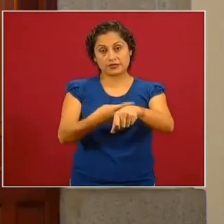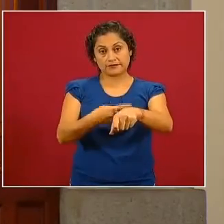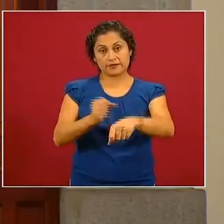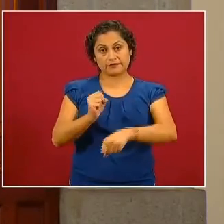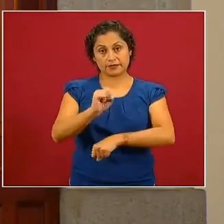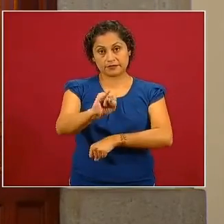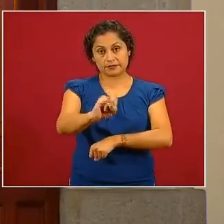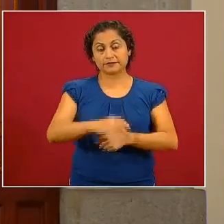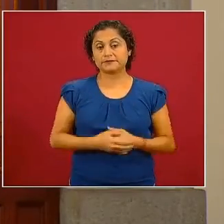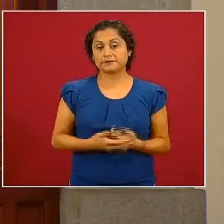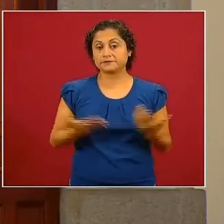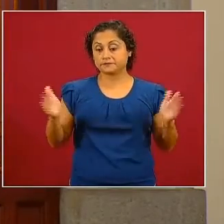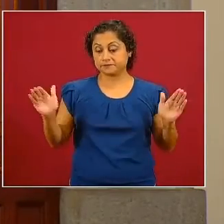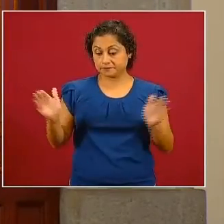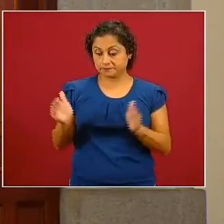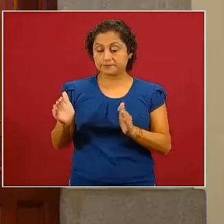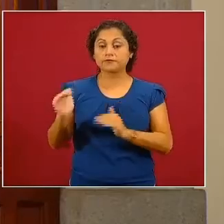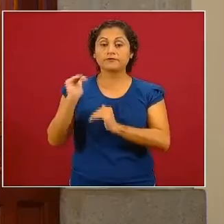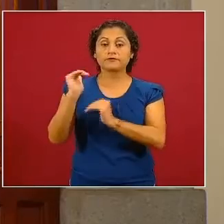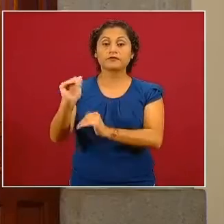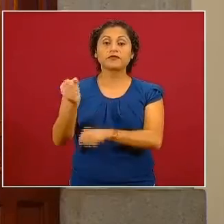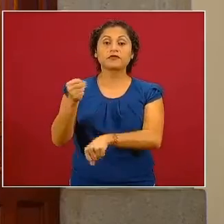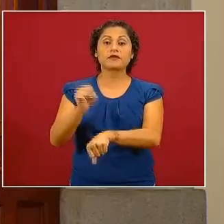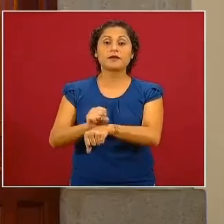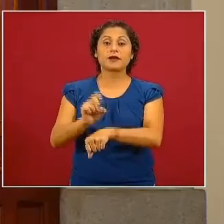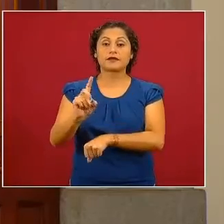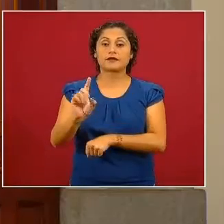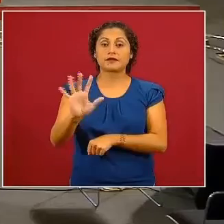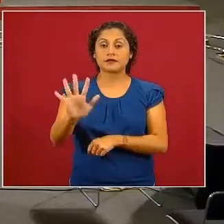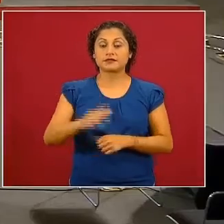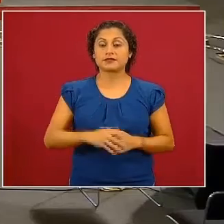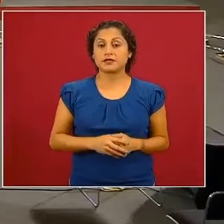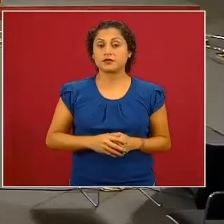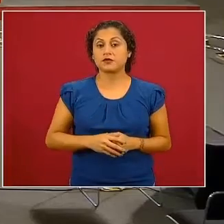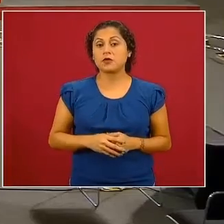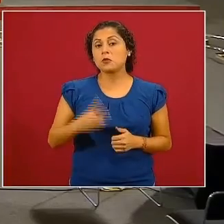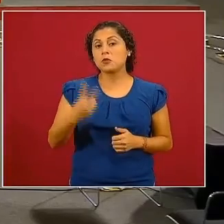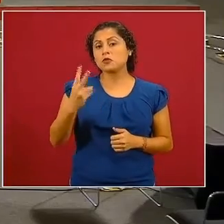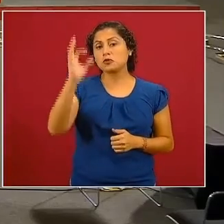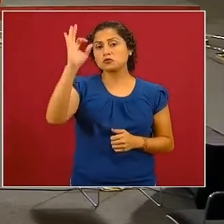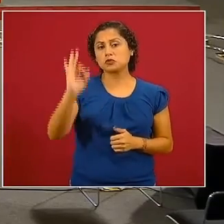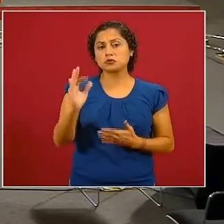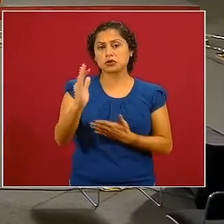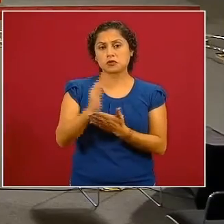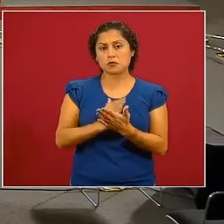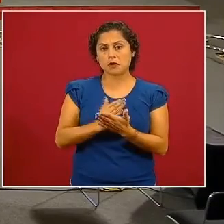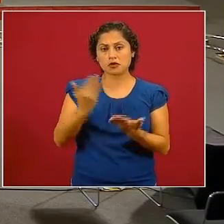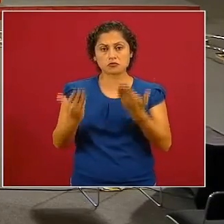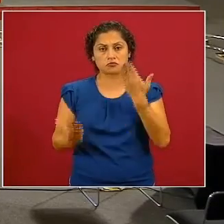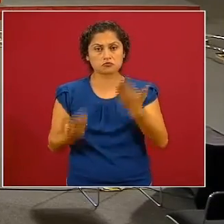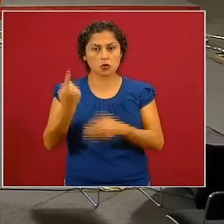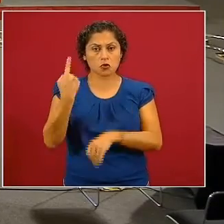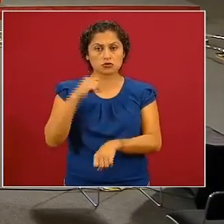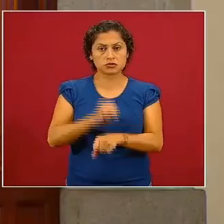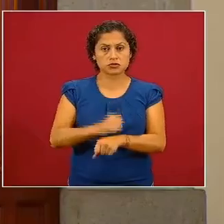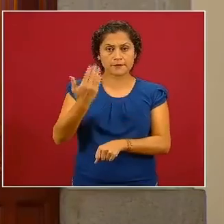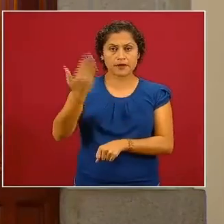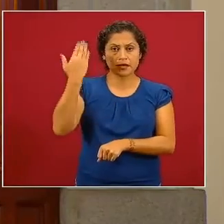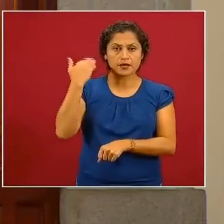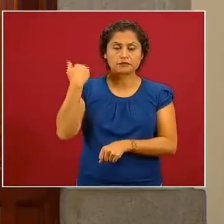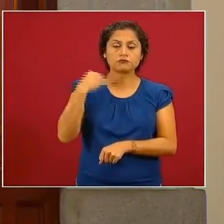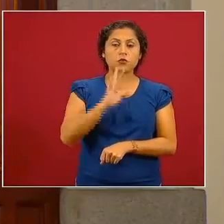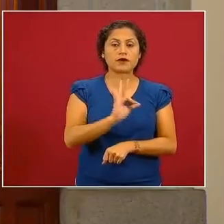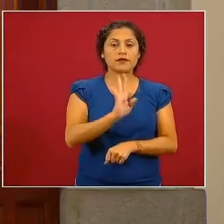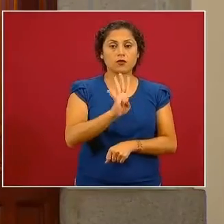cerrando semana 35, vienen a ser 2 puntos porcentuales menos con lo que cerramos la semana pasada en